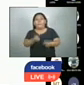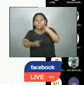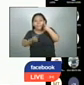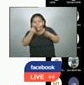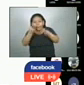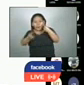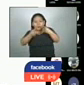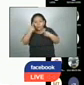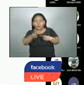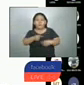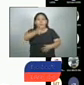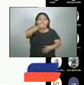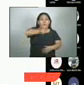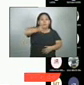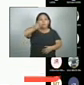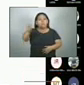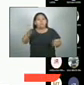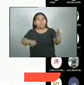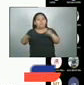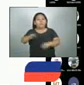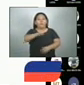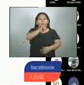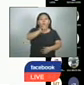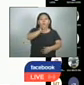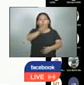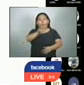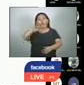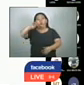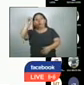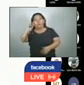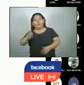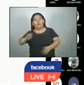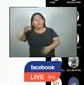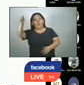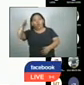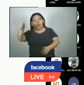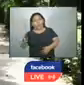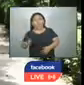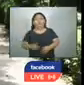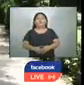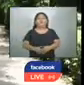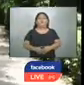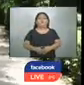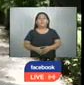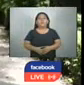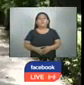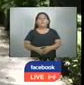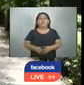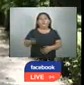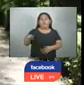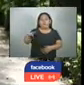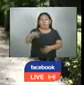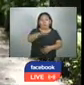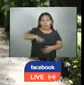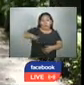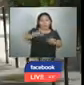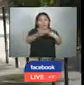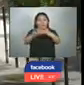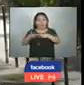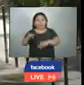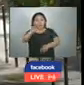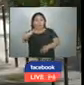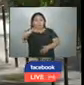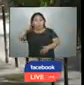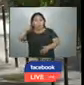de igual manera, los meses más visitados han sido julio, octubre y agosto, respectivamente. Al menos 31 parques nacionales han